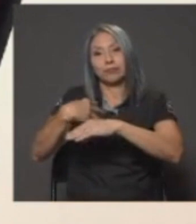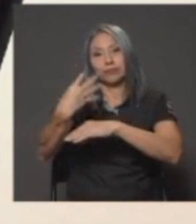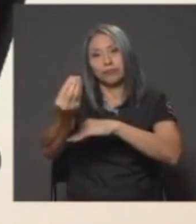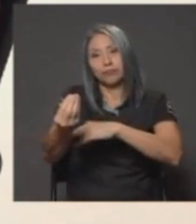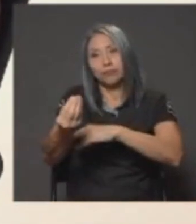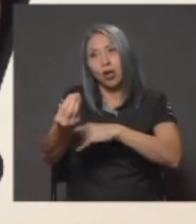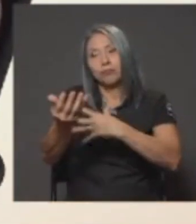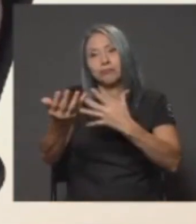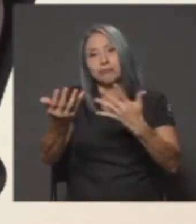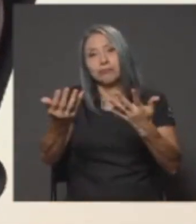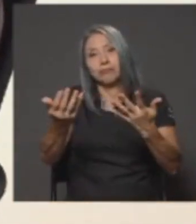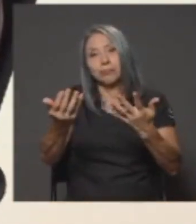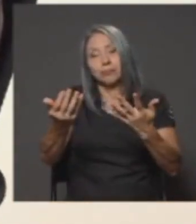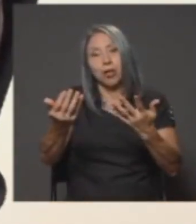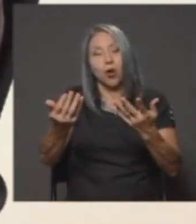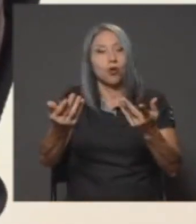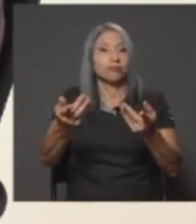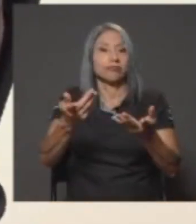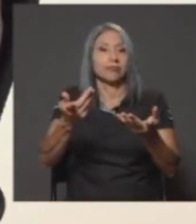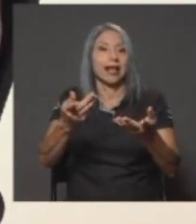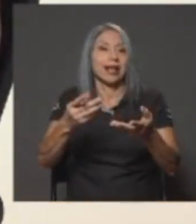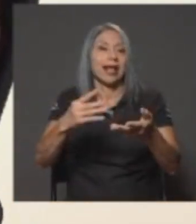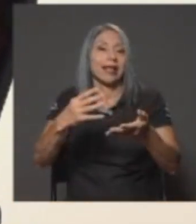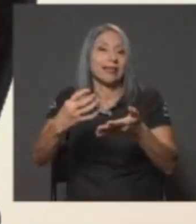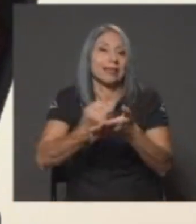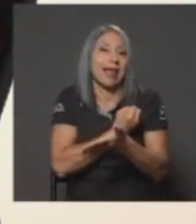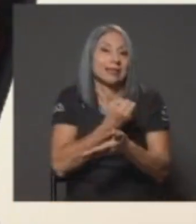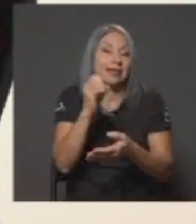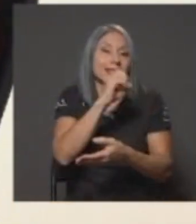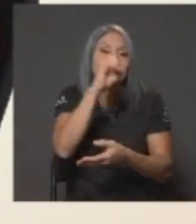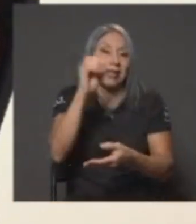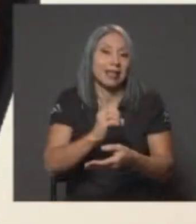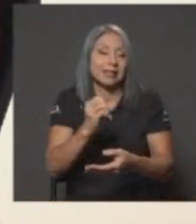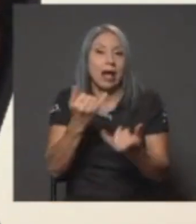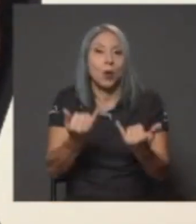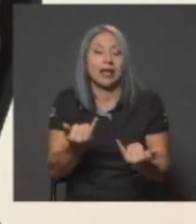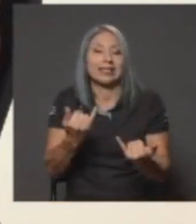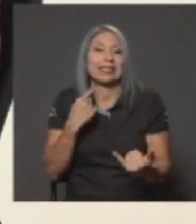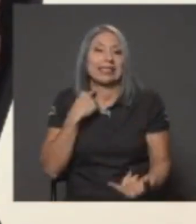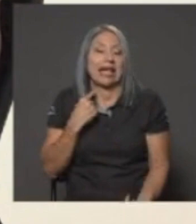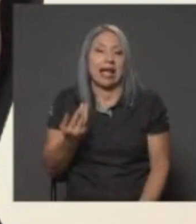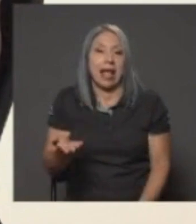Las tasas de interés están altas. Hay que ver también cómo